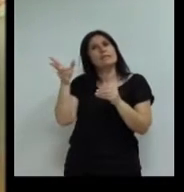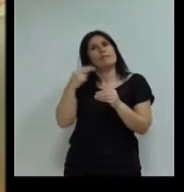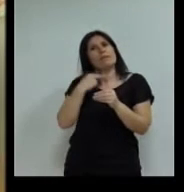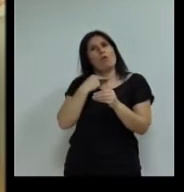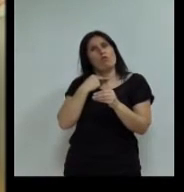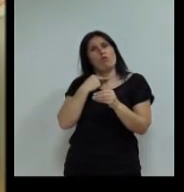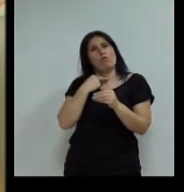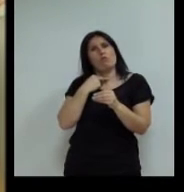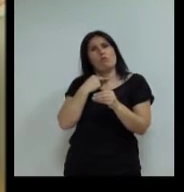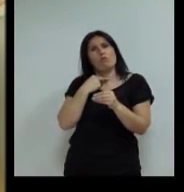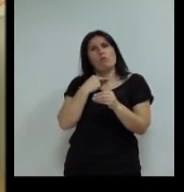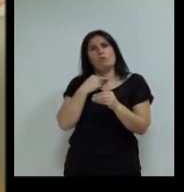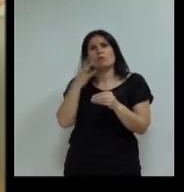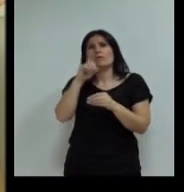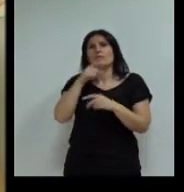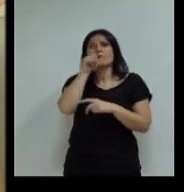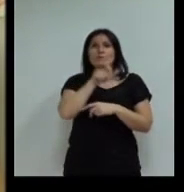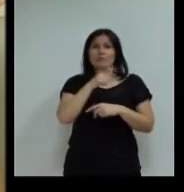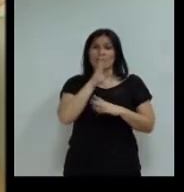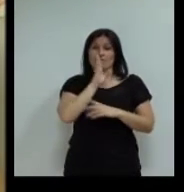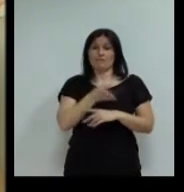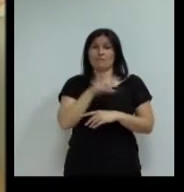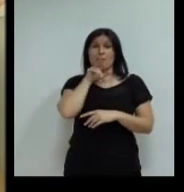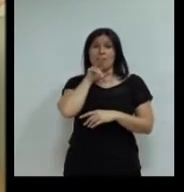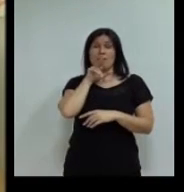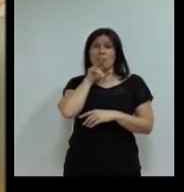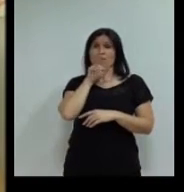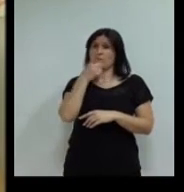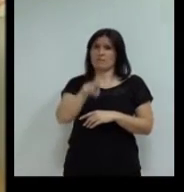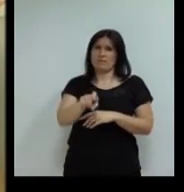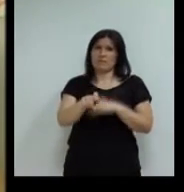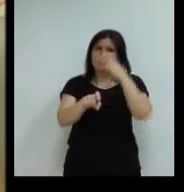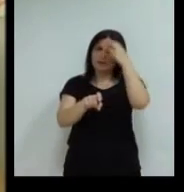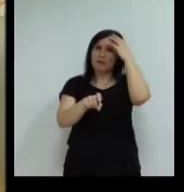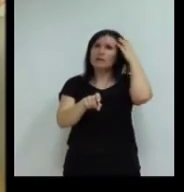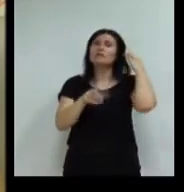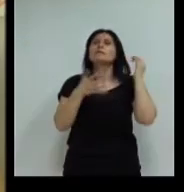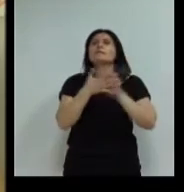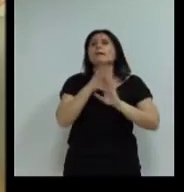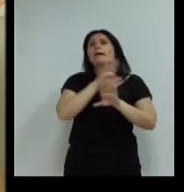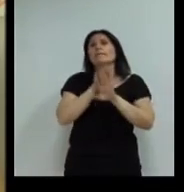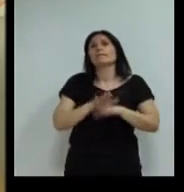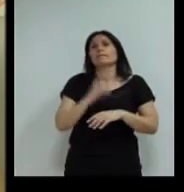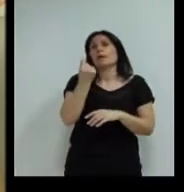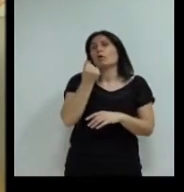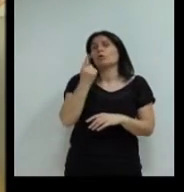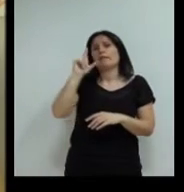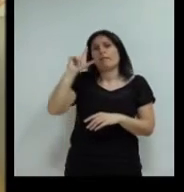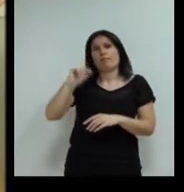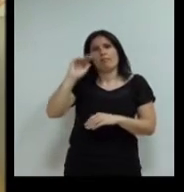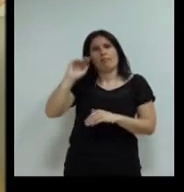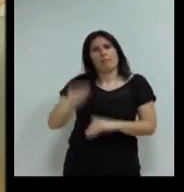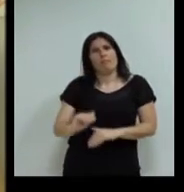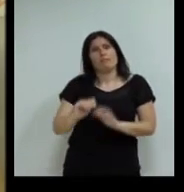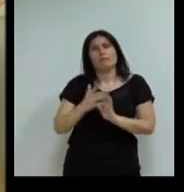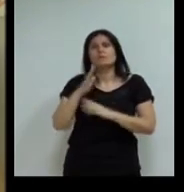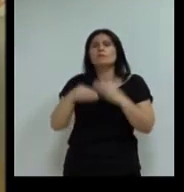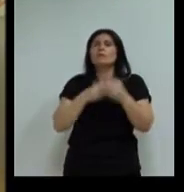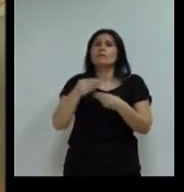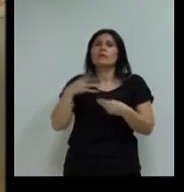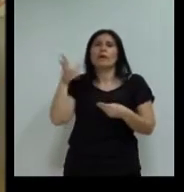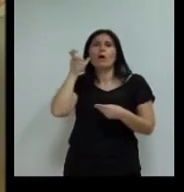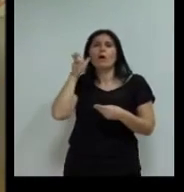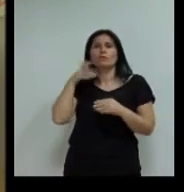a una persona locutando. Obviamente, lo que decimos, abaratar un poco costes y que al final la audiodescripción se pueda hacer, eso por un